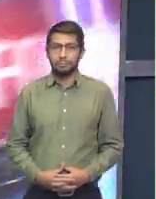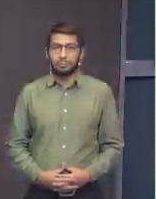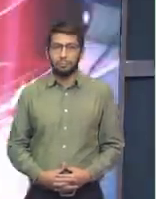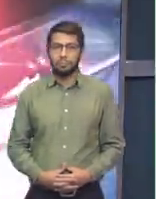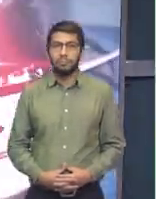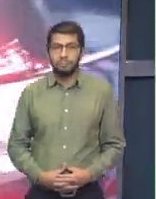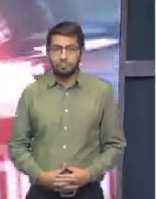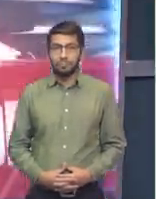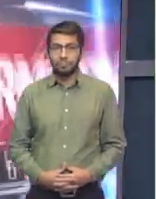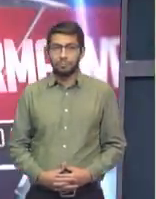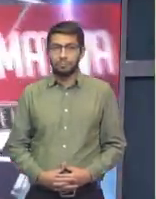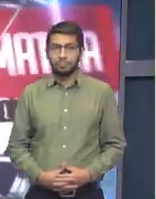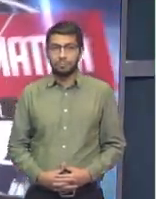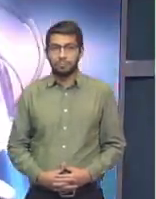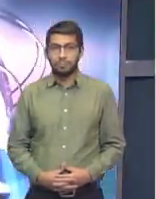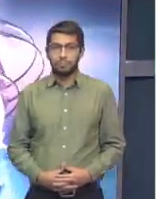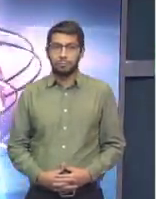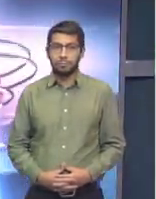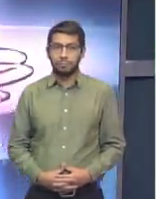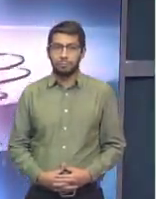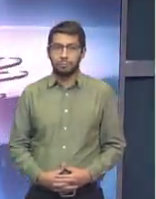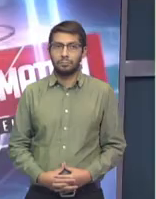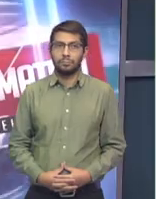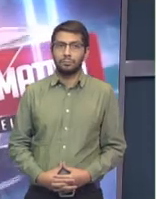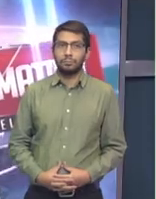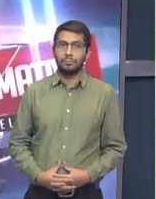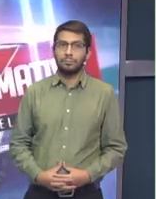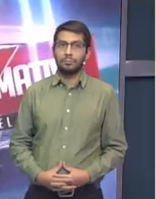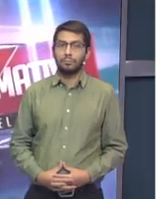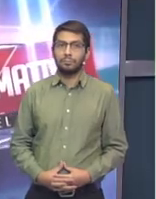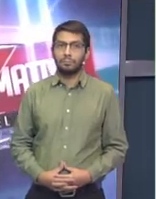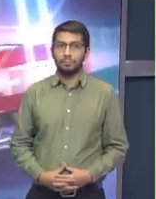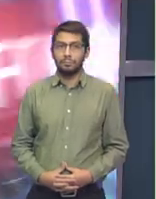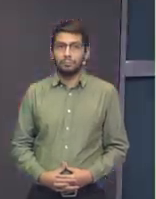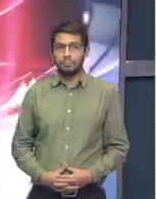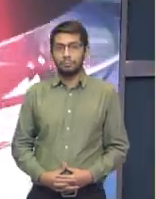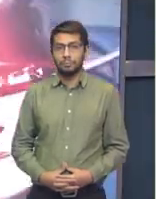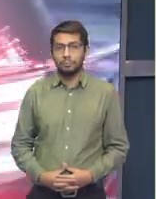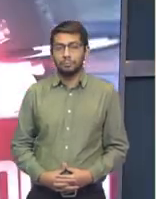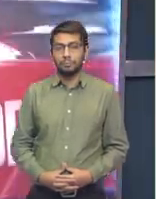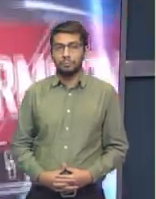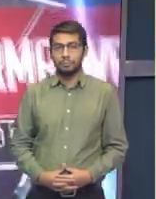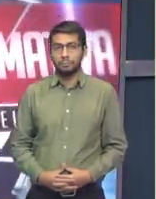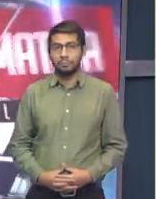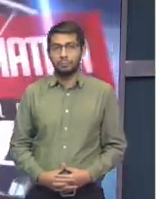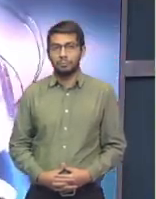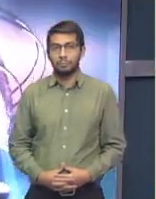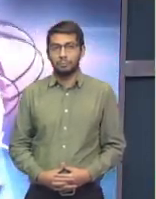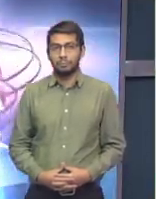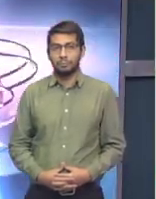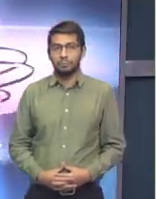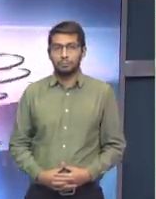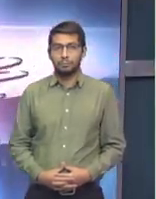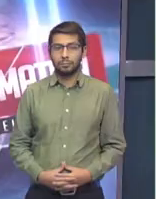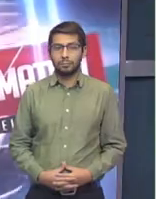esenciales, con salud, educación, después mayores de 80, y hoy tenemos un gran porcentaje de la población objetivo vacunada, y ya estamos yendo a los